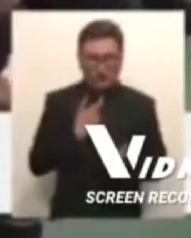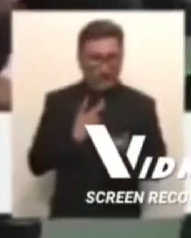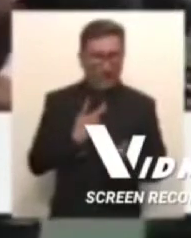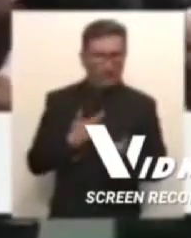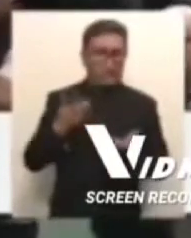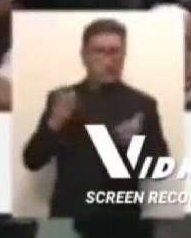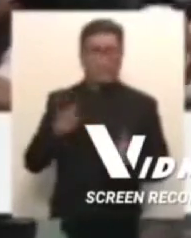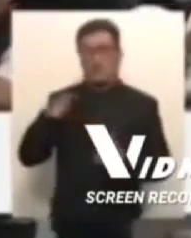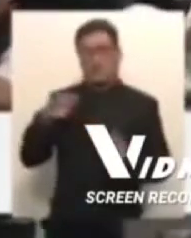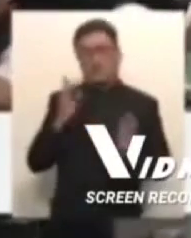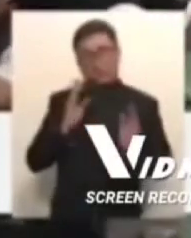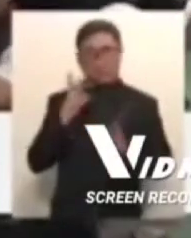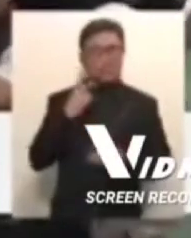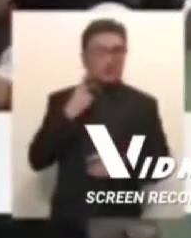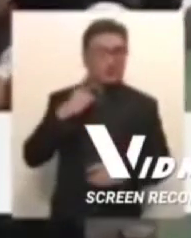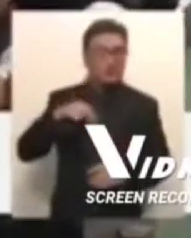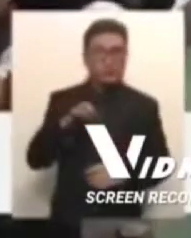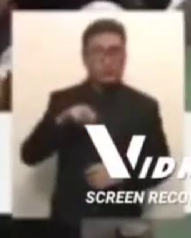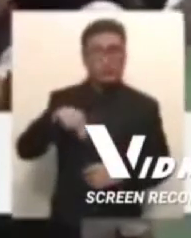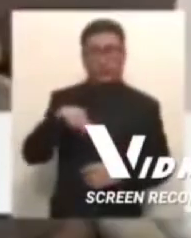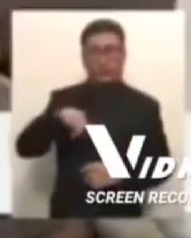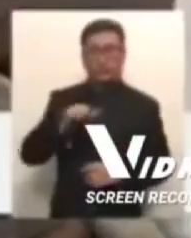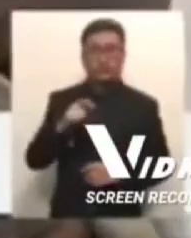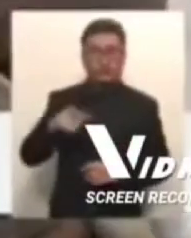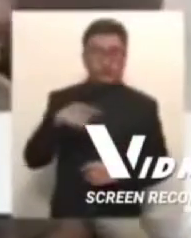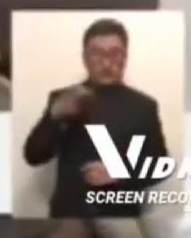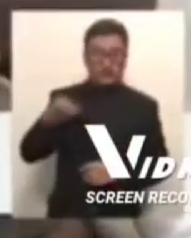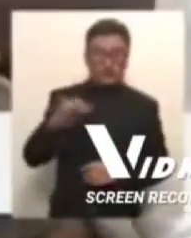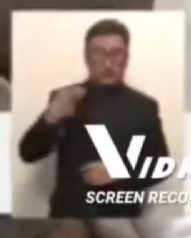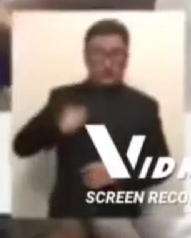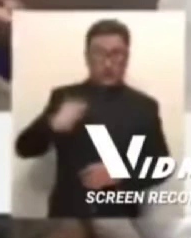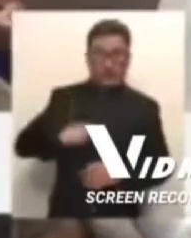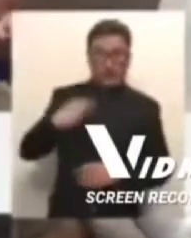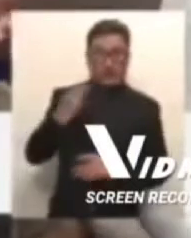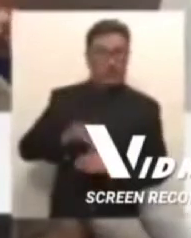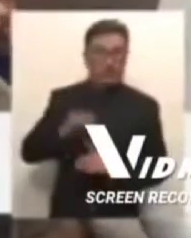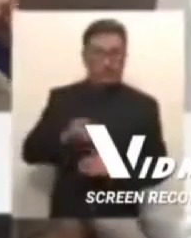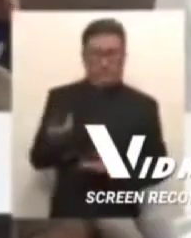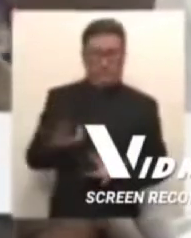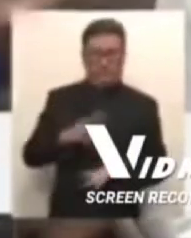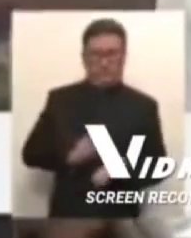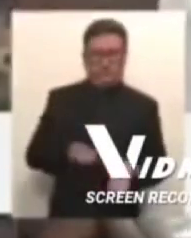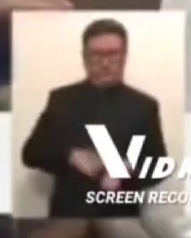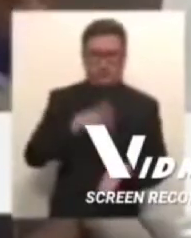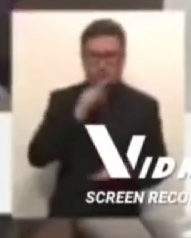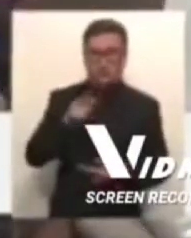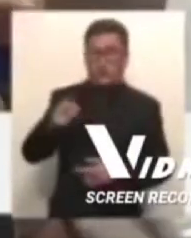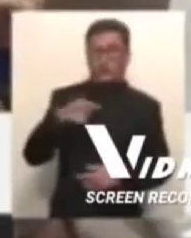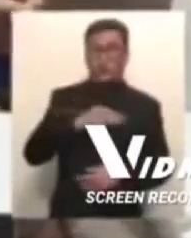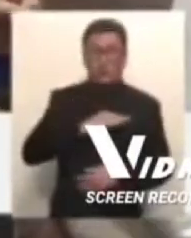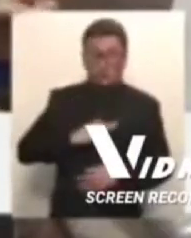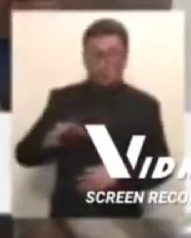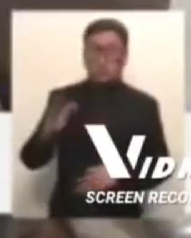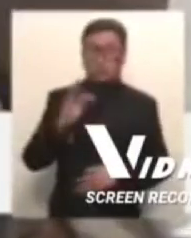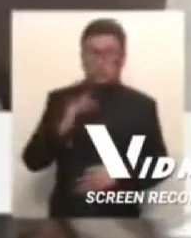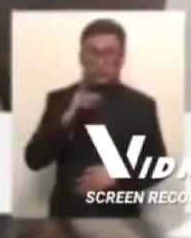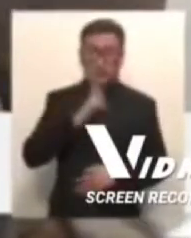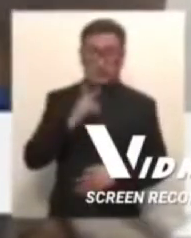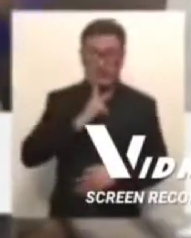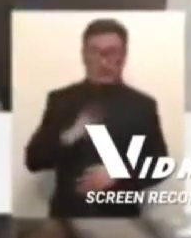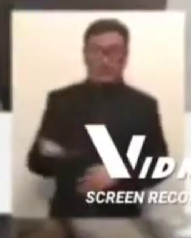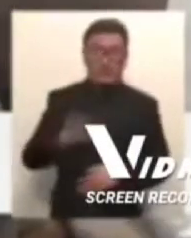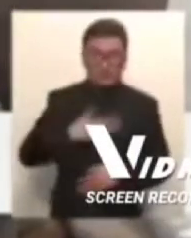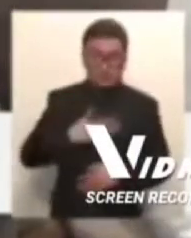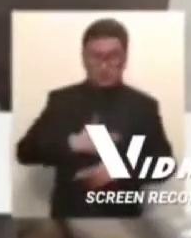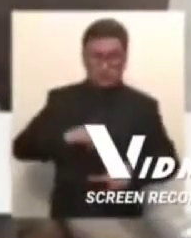siga burlándose, diputado Noroña. Ahorita que acabe. No hay alusión sobre alusión. Y usted pudo haber ido perfectamente a mi